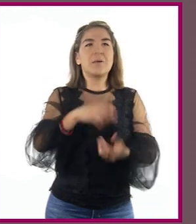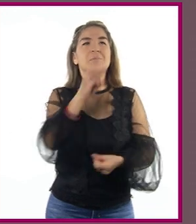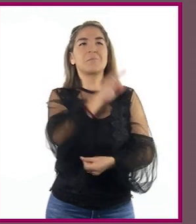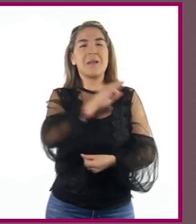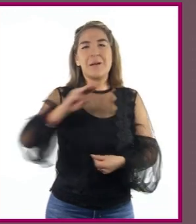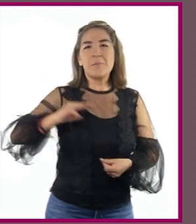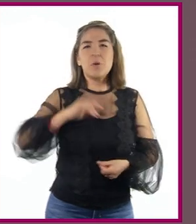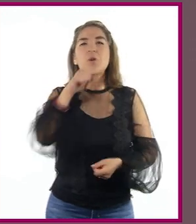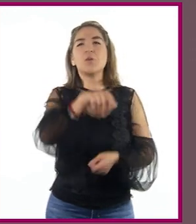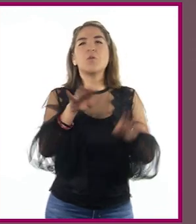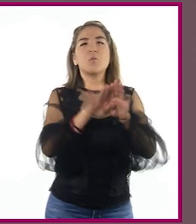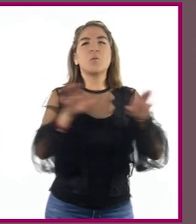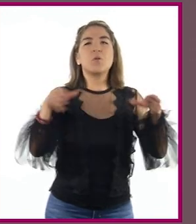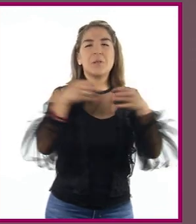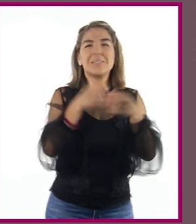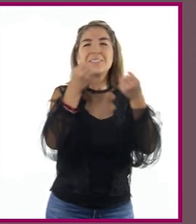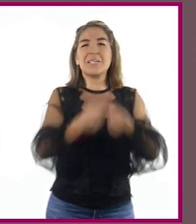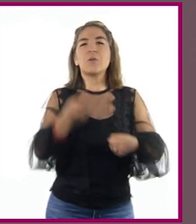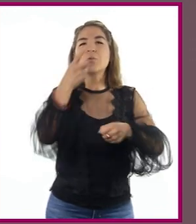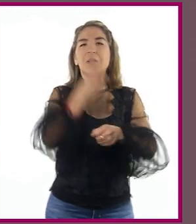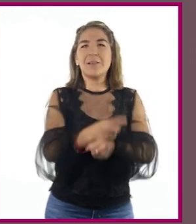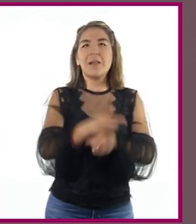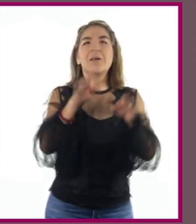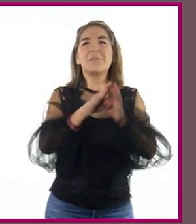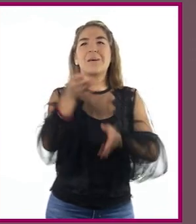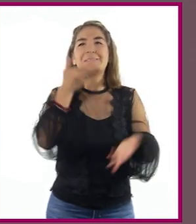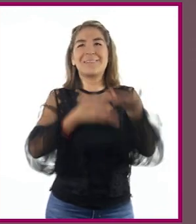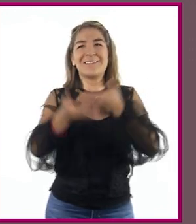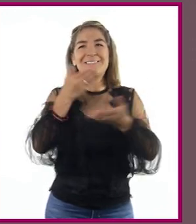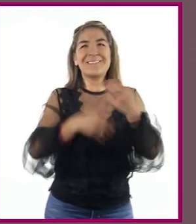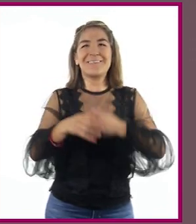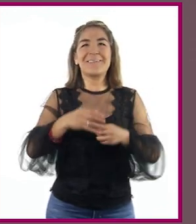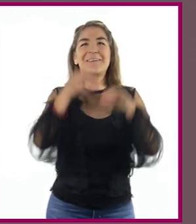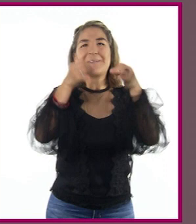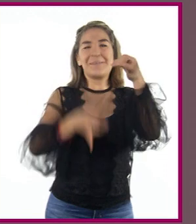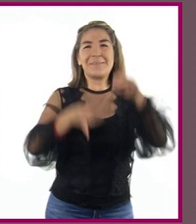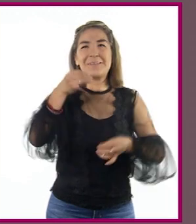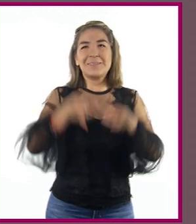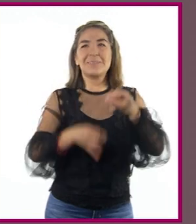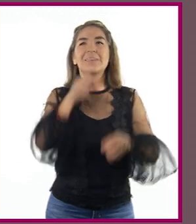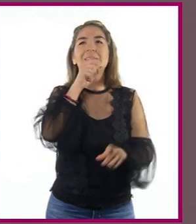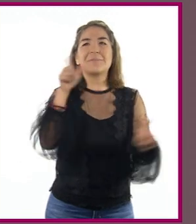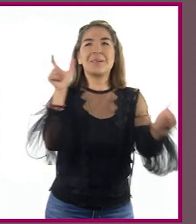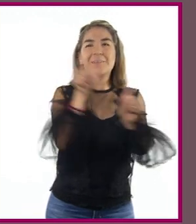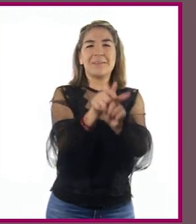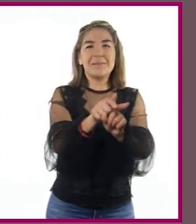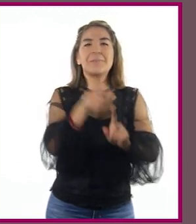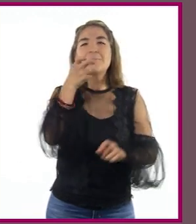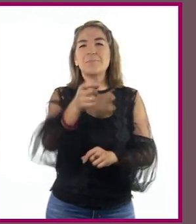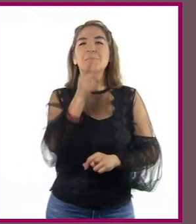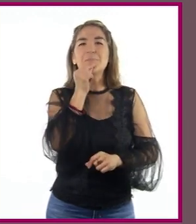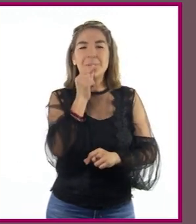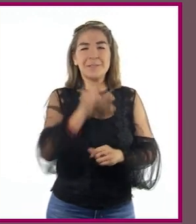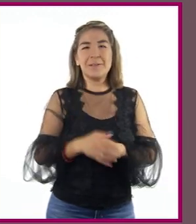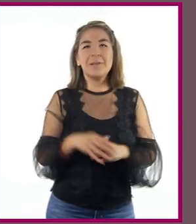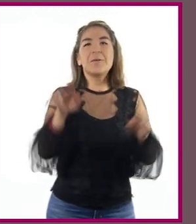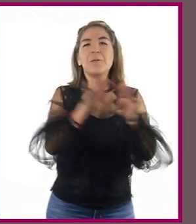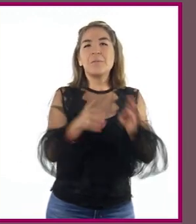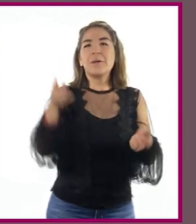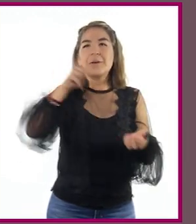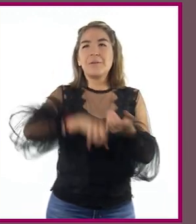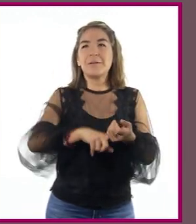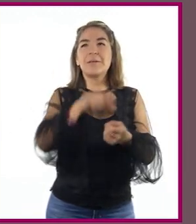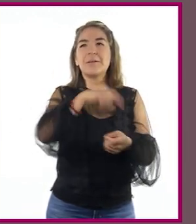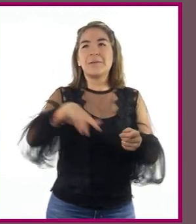de seguridad colectiva y cooperación en materia judicial, penal y policial. Se reforzó el